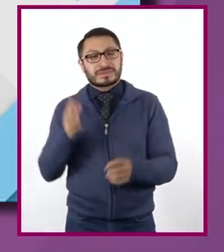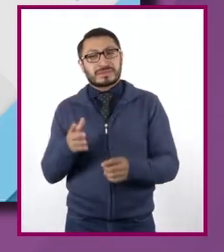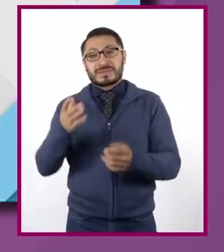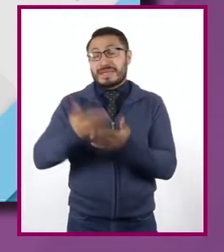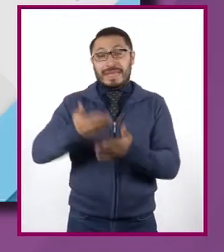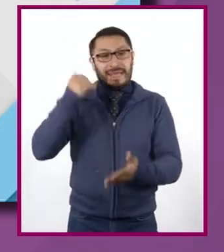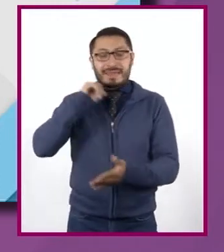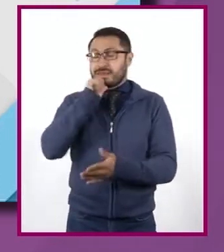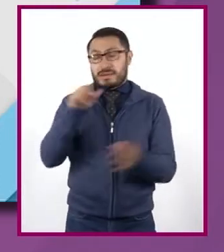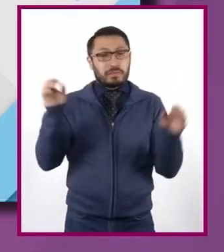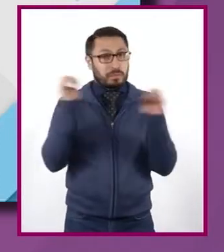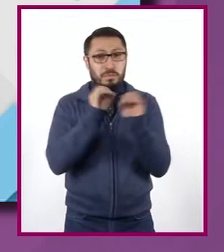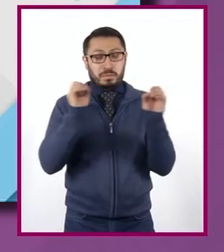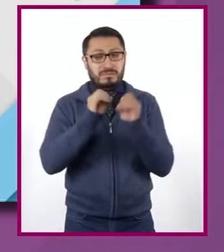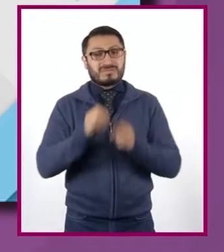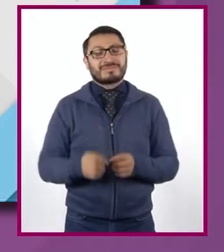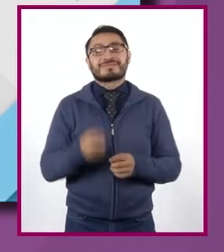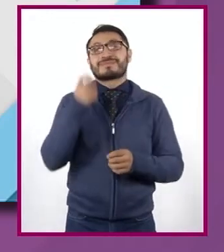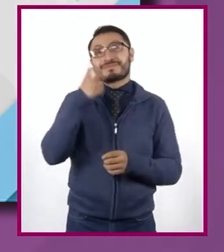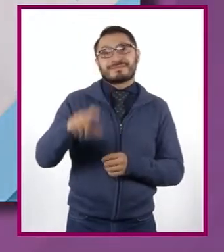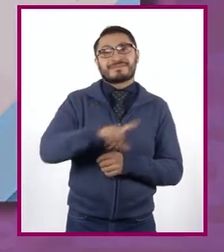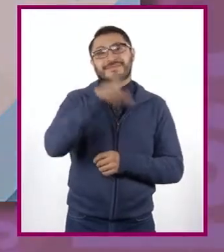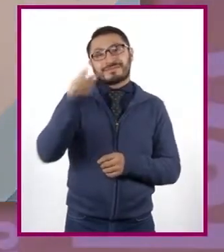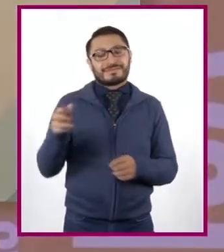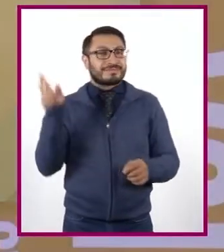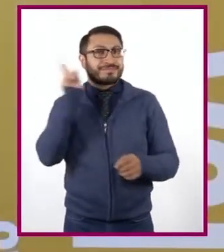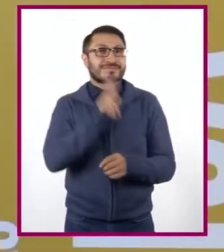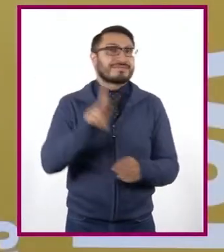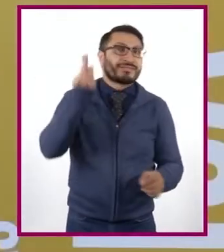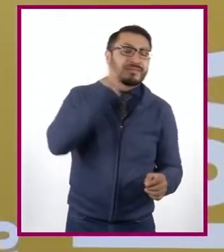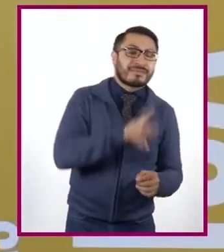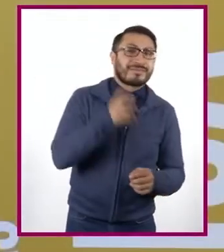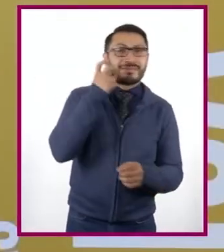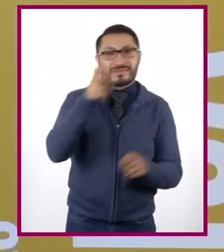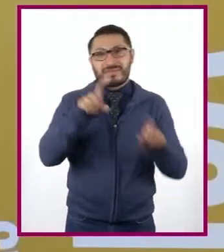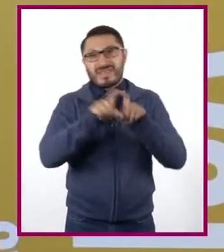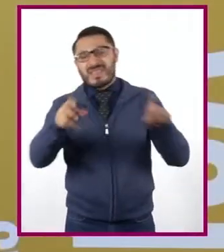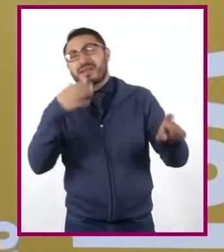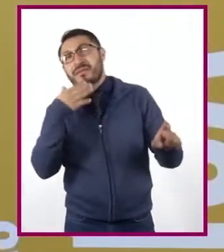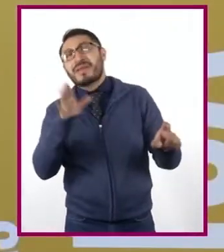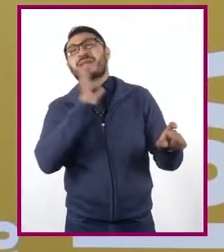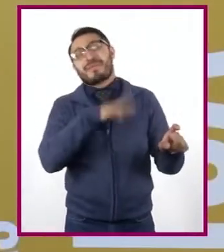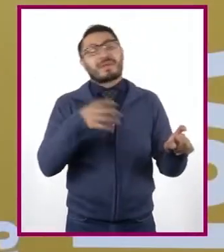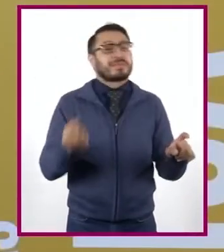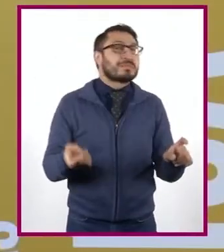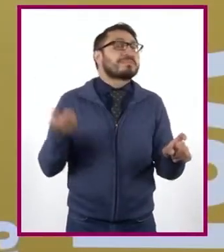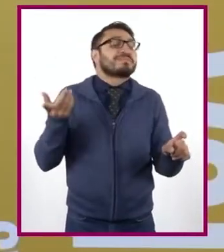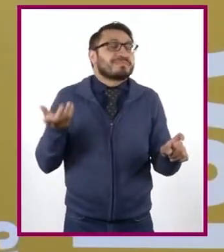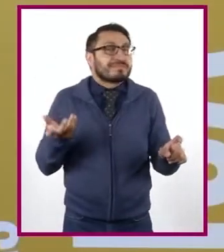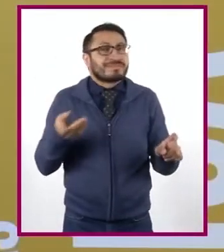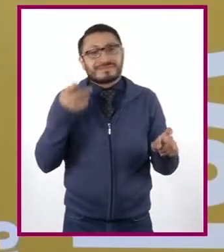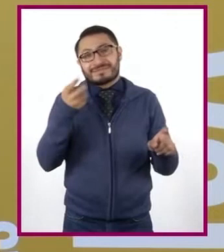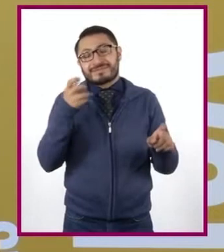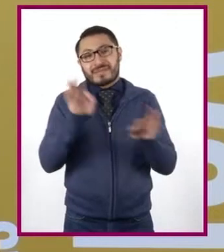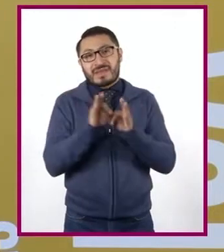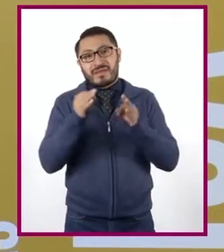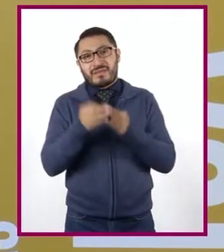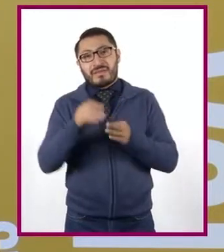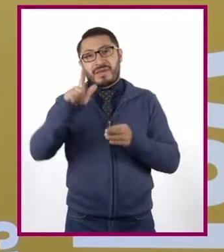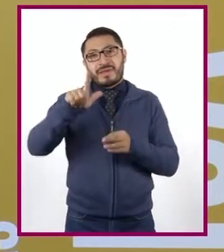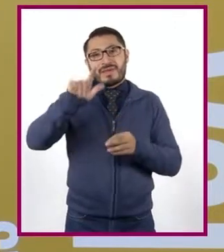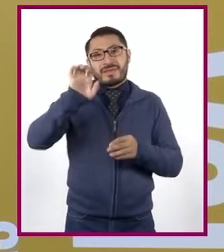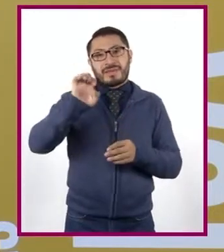observado antes. Claro que luego hay que comprobar la exactitud de esas predicciones. De hecho, así es como el astrónomo francés Le